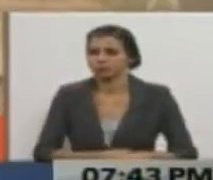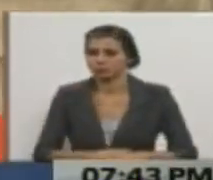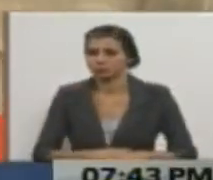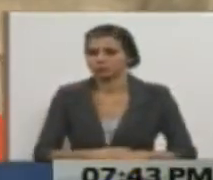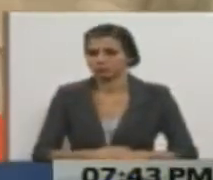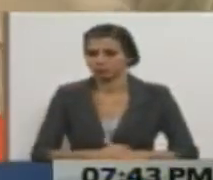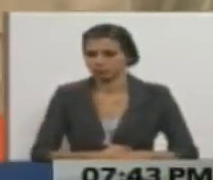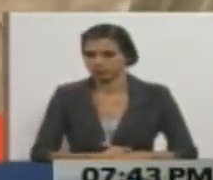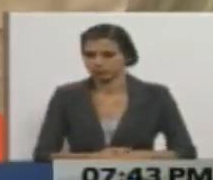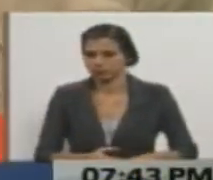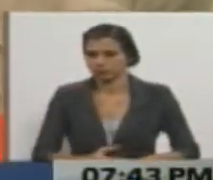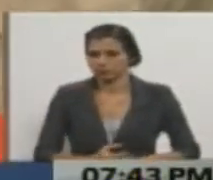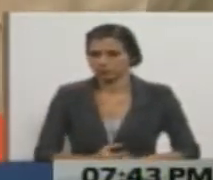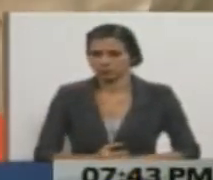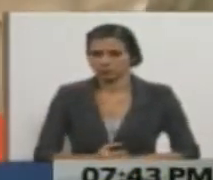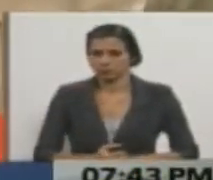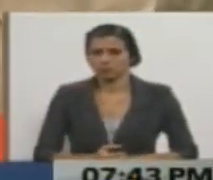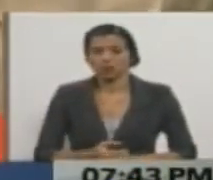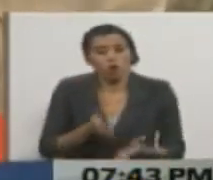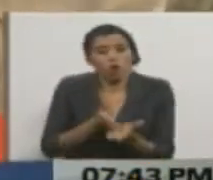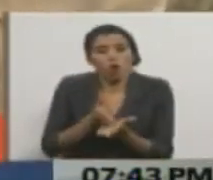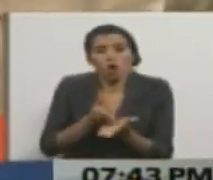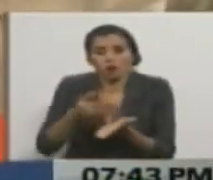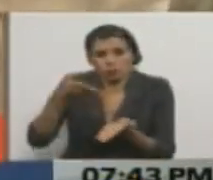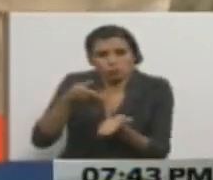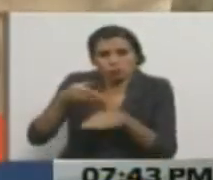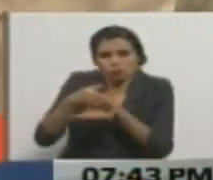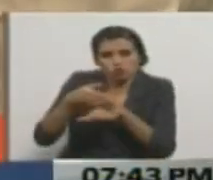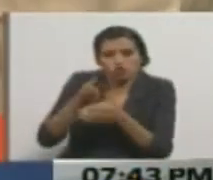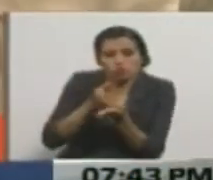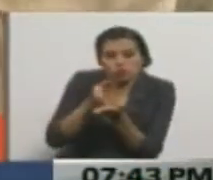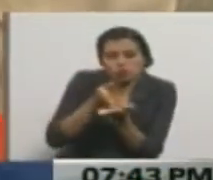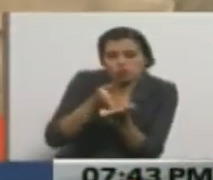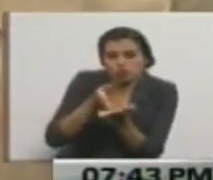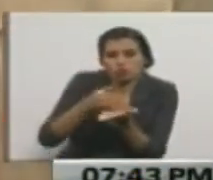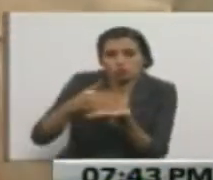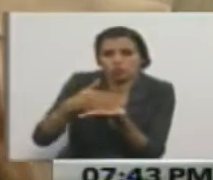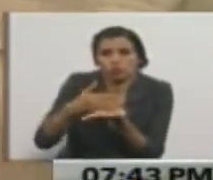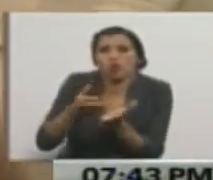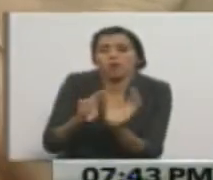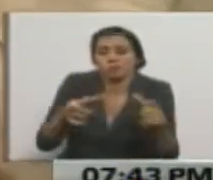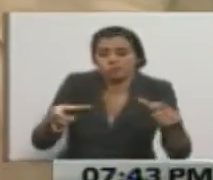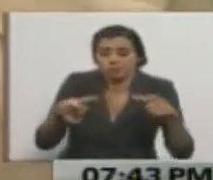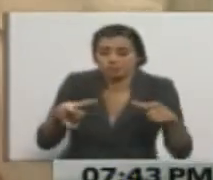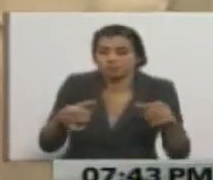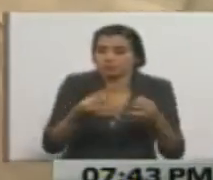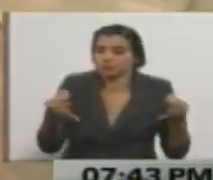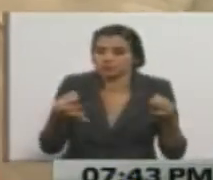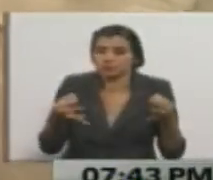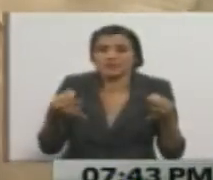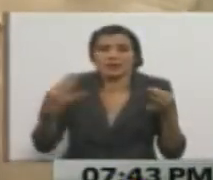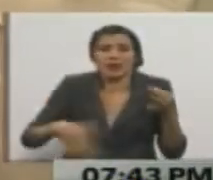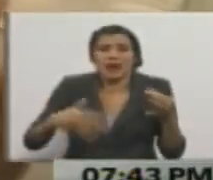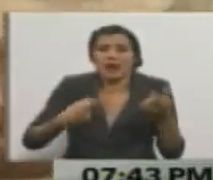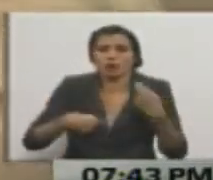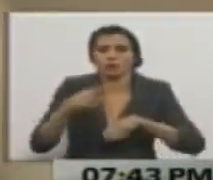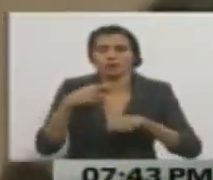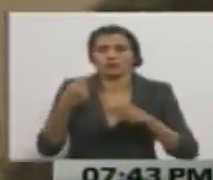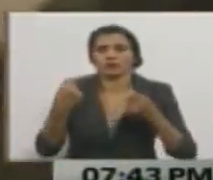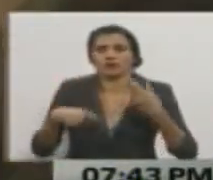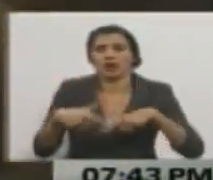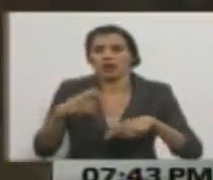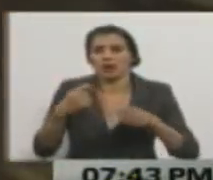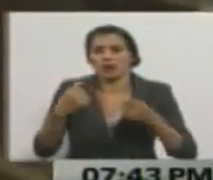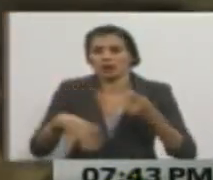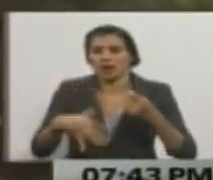coño, que esos son justo los cortes que tú ves la bandejita ese por todos los supermercados que te venden el pollo bien caro. ¿No? ¿Cómo se llama? Sí, conseguimos